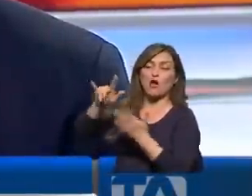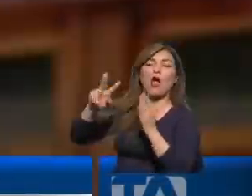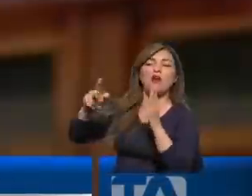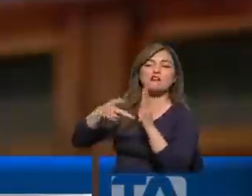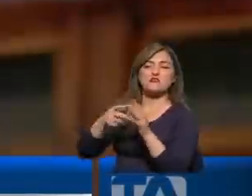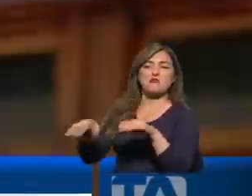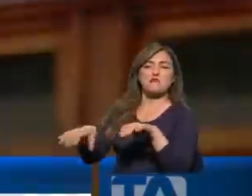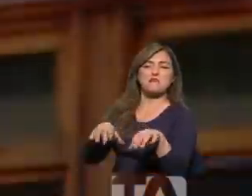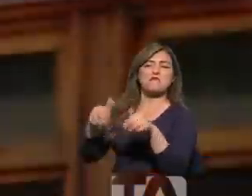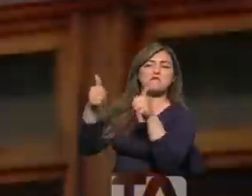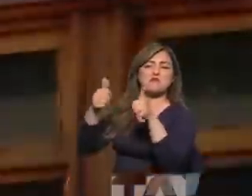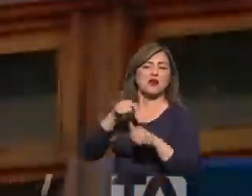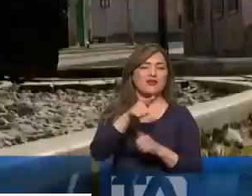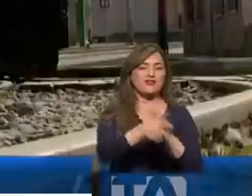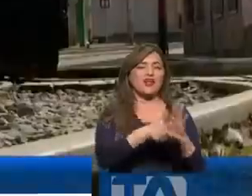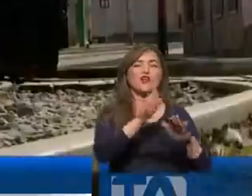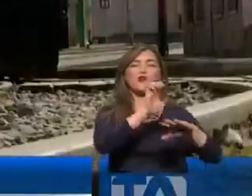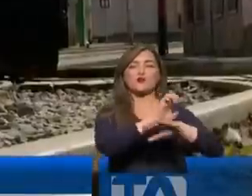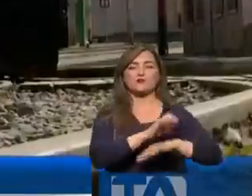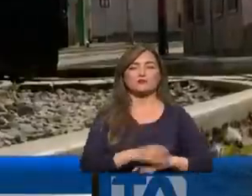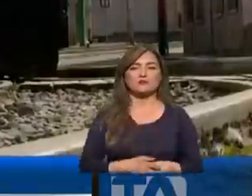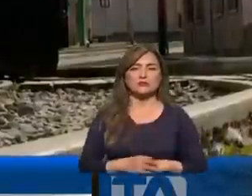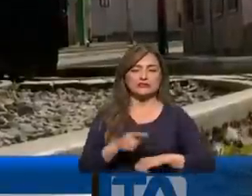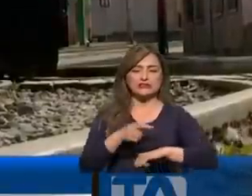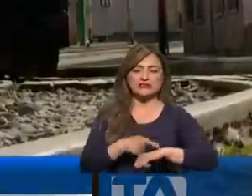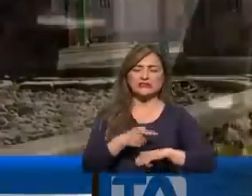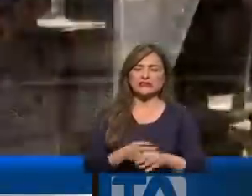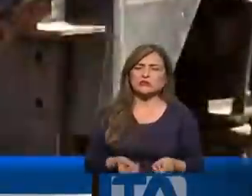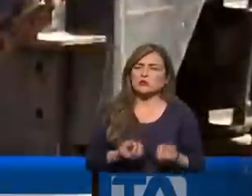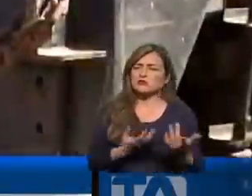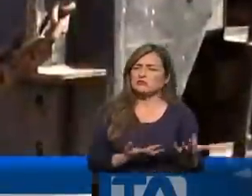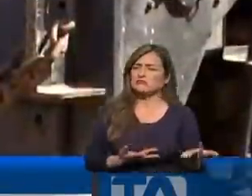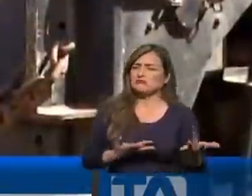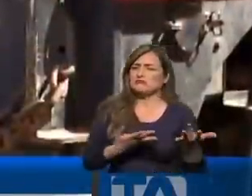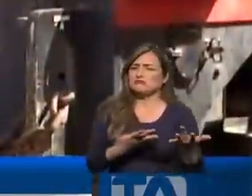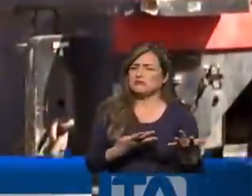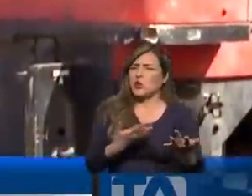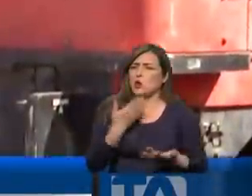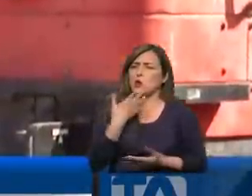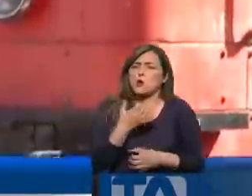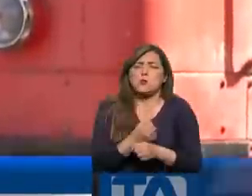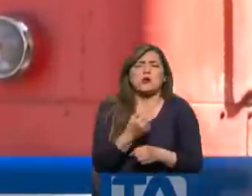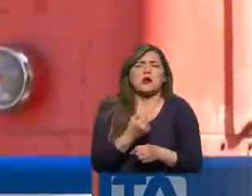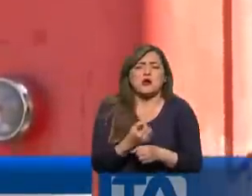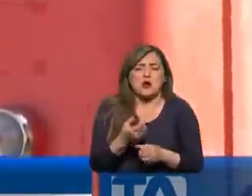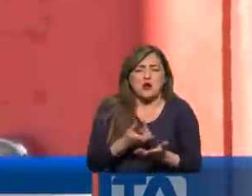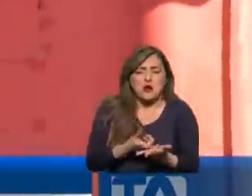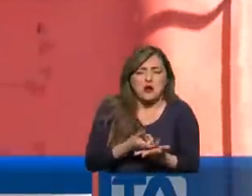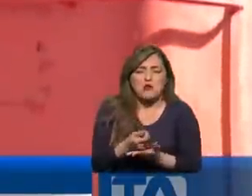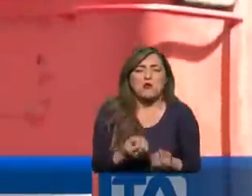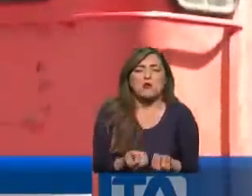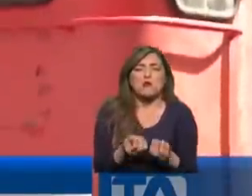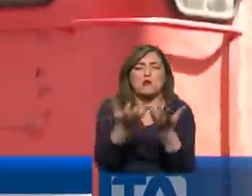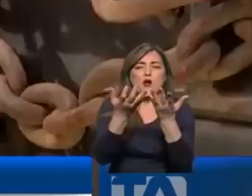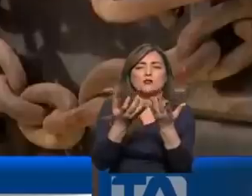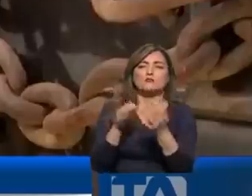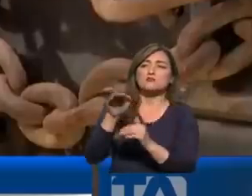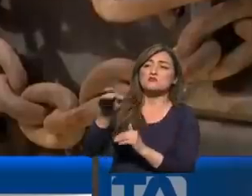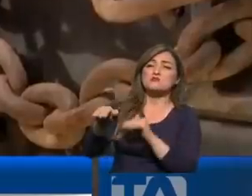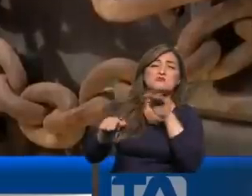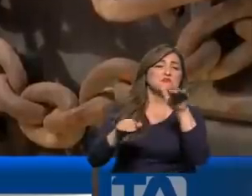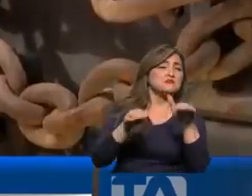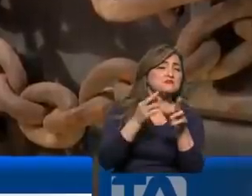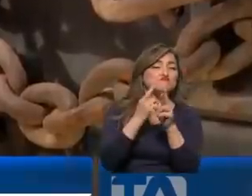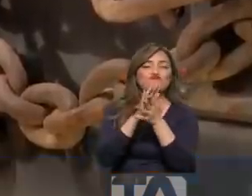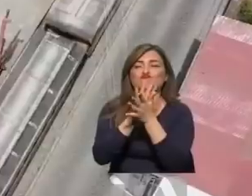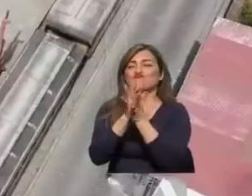Ecuador. ¿Pero cuánto tiempo va a tardar? ¿Cómo se realizará? ¿Y cuánto va a costar? Son preguntas que aún no tienen respuesta. Y